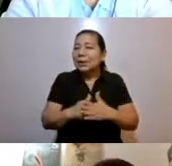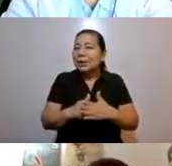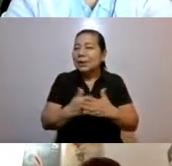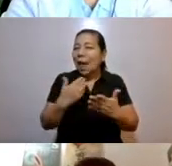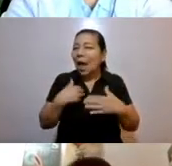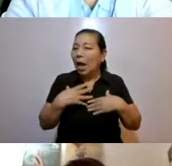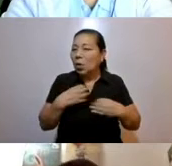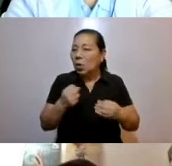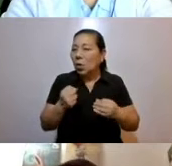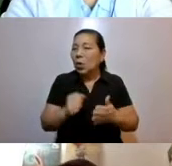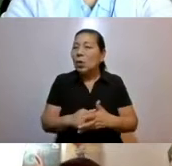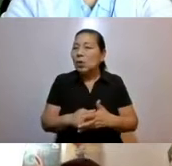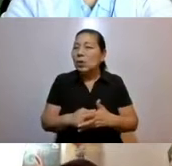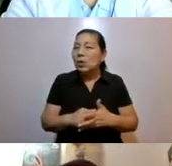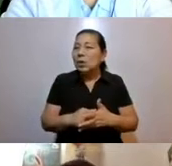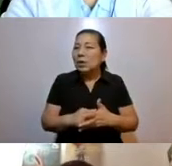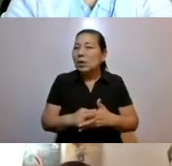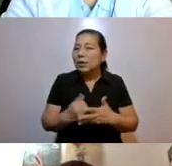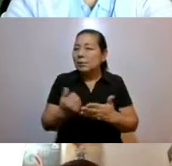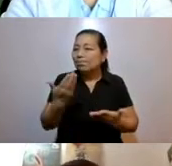edad o las